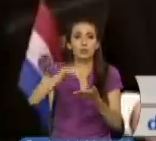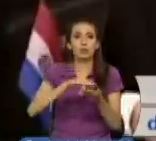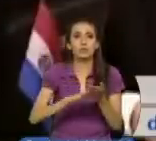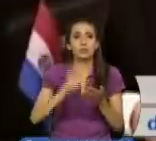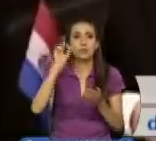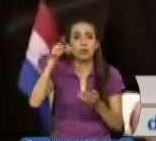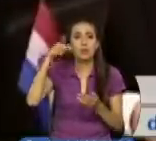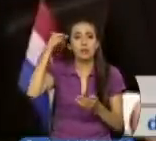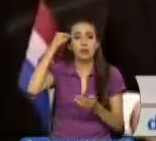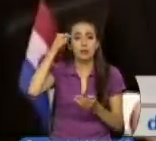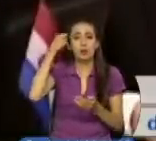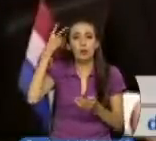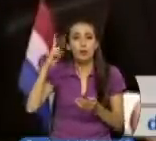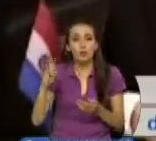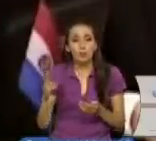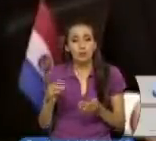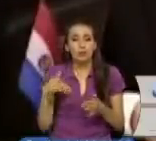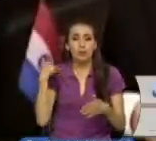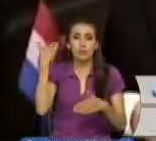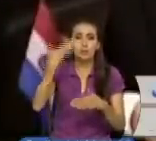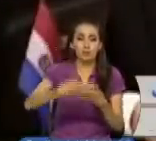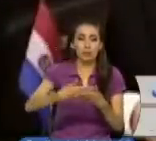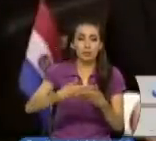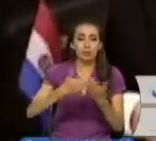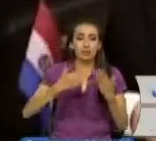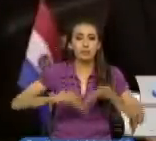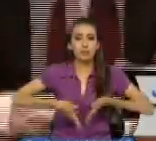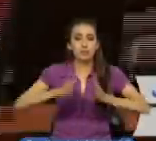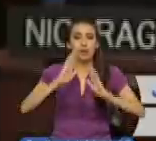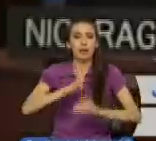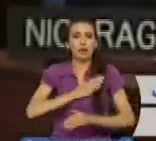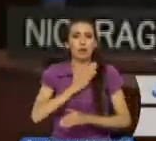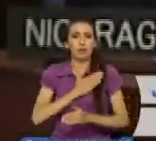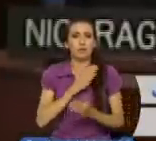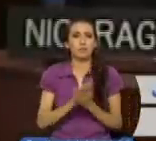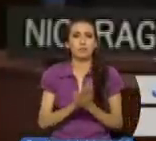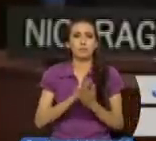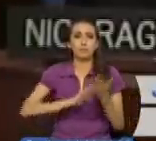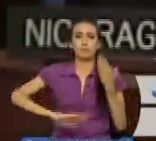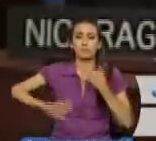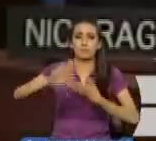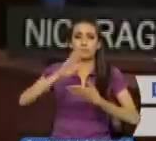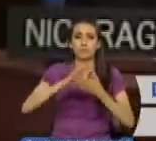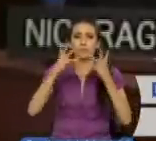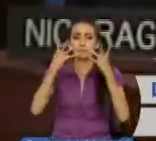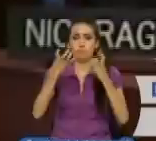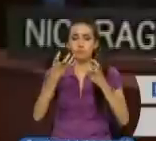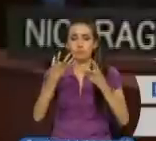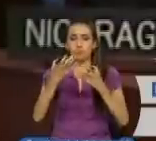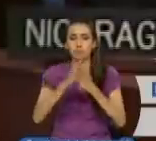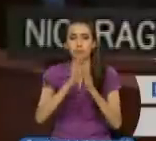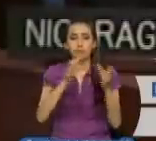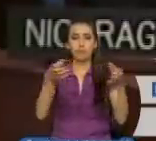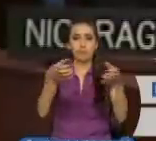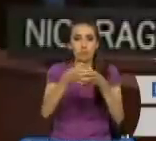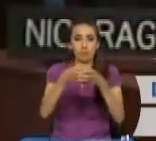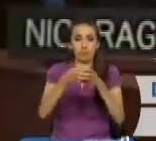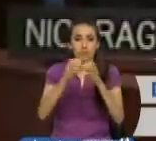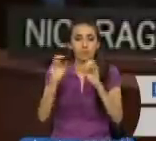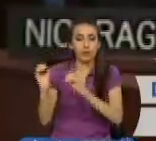venezolano debiera dar pasos para generar confianza de querer instrumentalizar al consejo permanente de esta